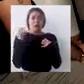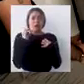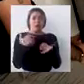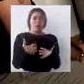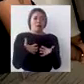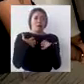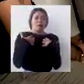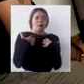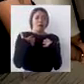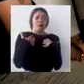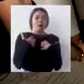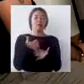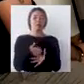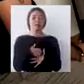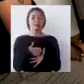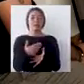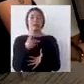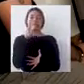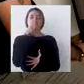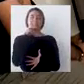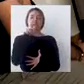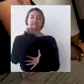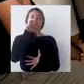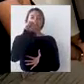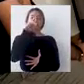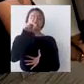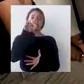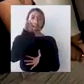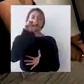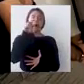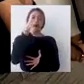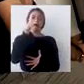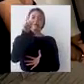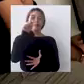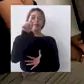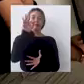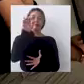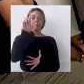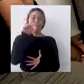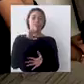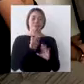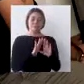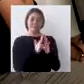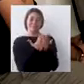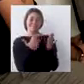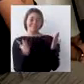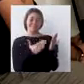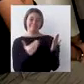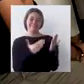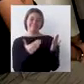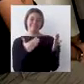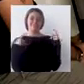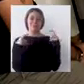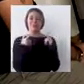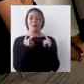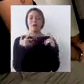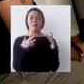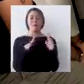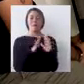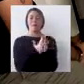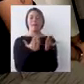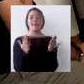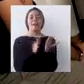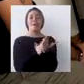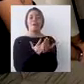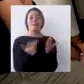de Frankenstein, que es una obra maravillosa de Warren Ellis, sí. Que habla